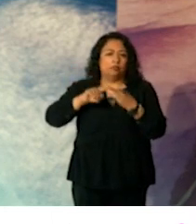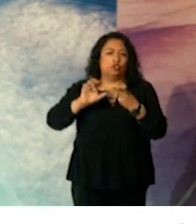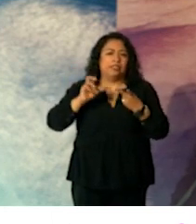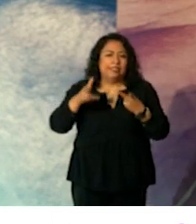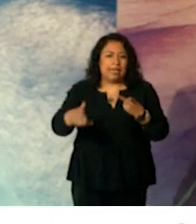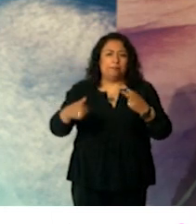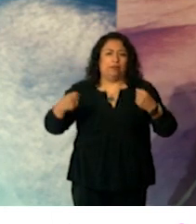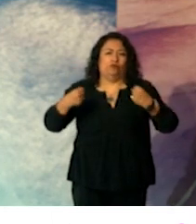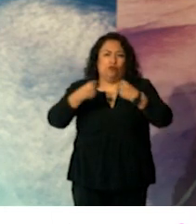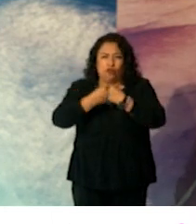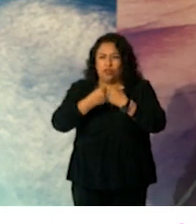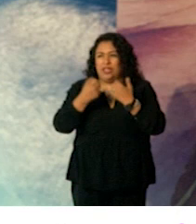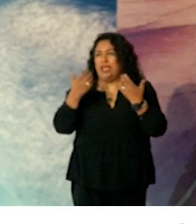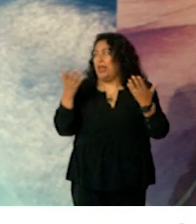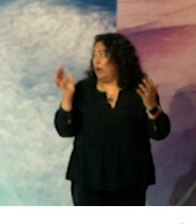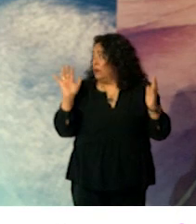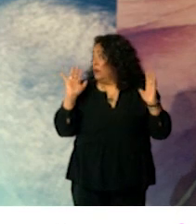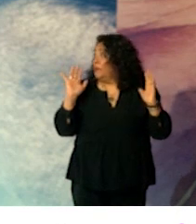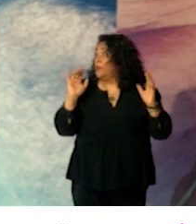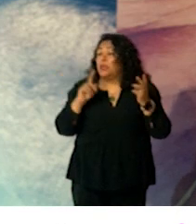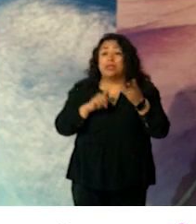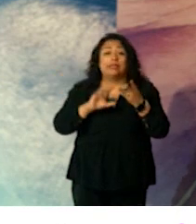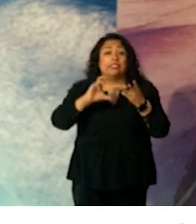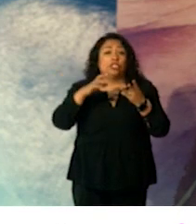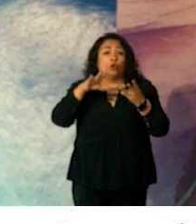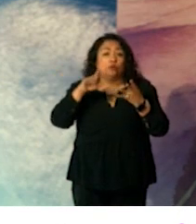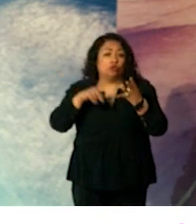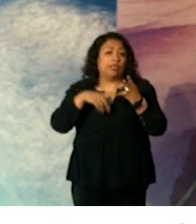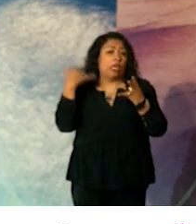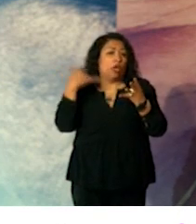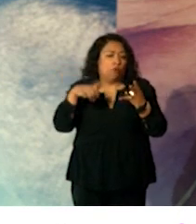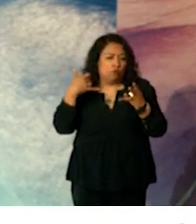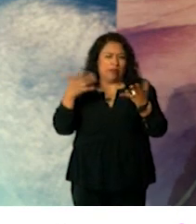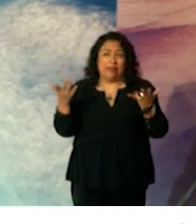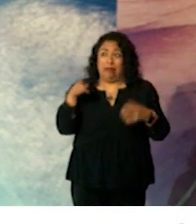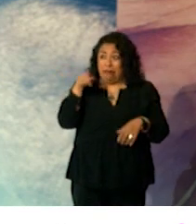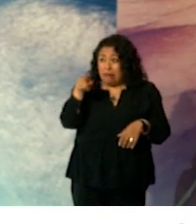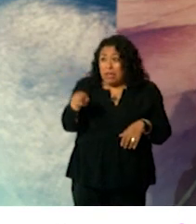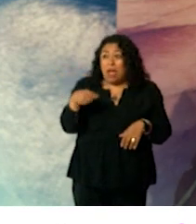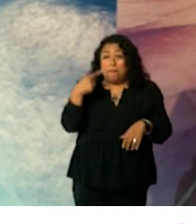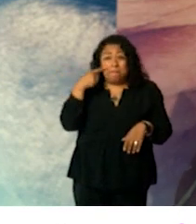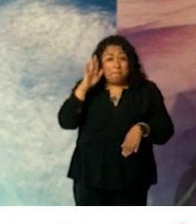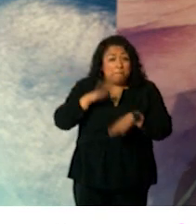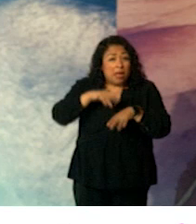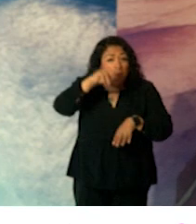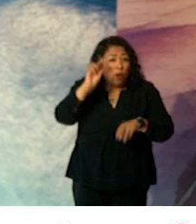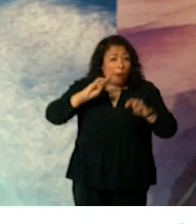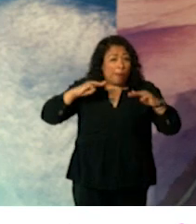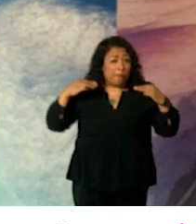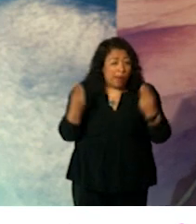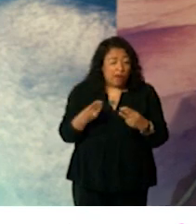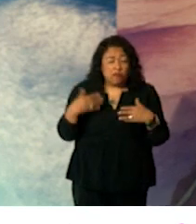en la frontera, en Benemérito de las Américas Chiapas, en Chicomucelo o en Yucatán, donde cada vez el crimen organizado